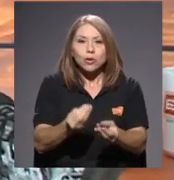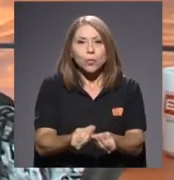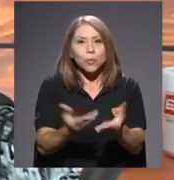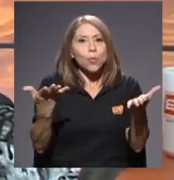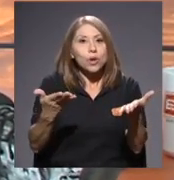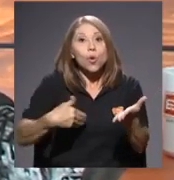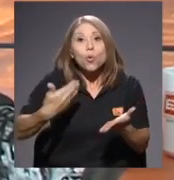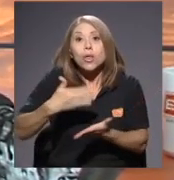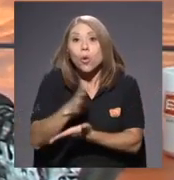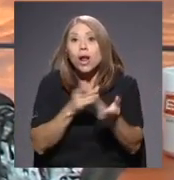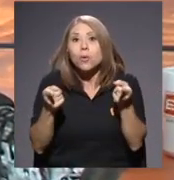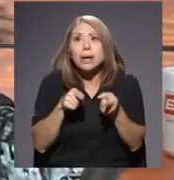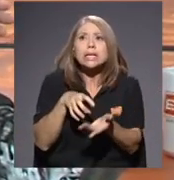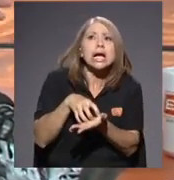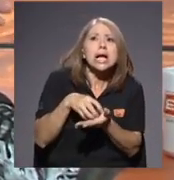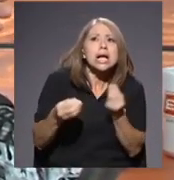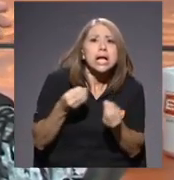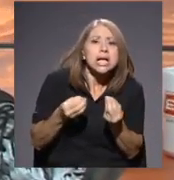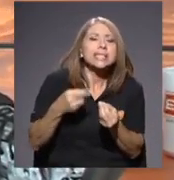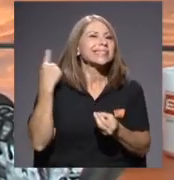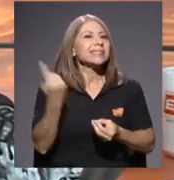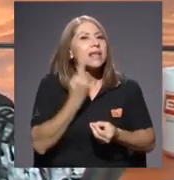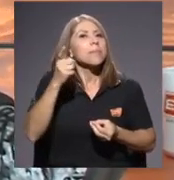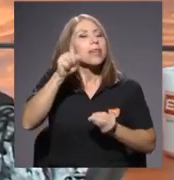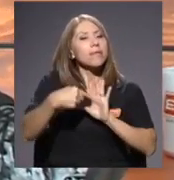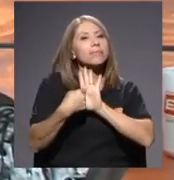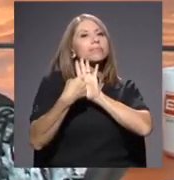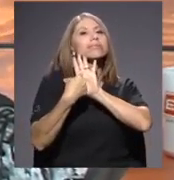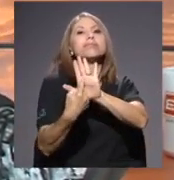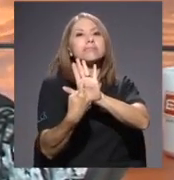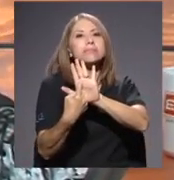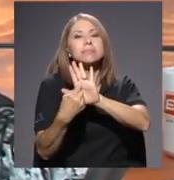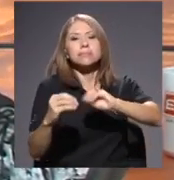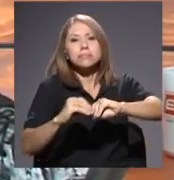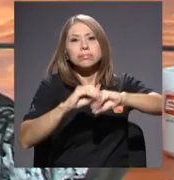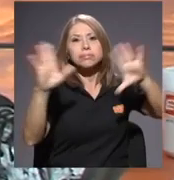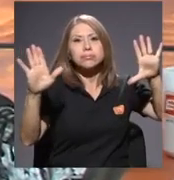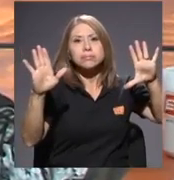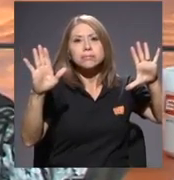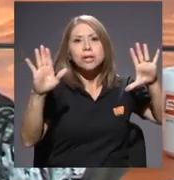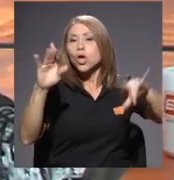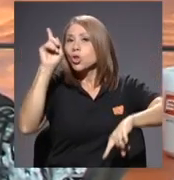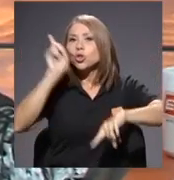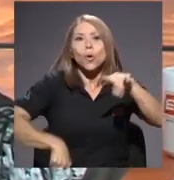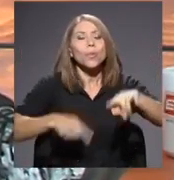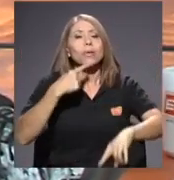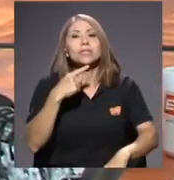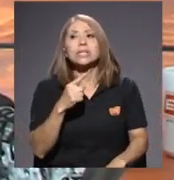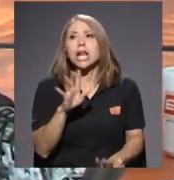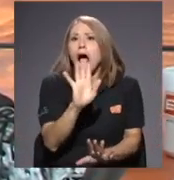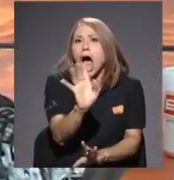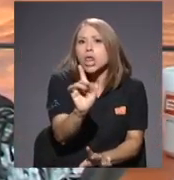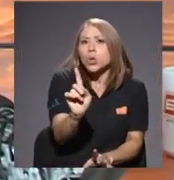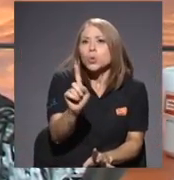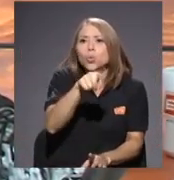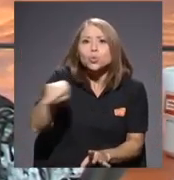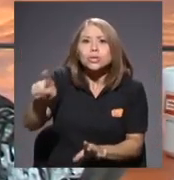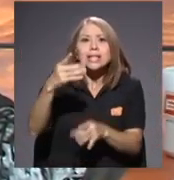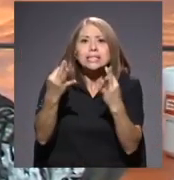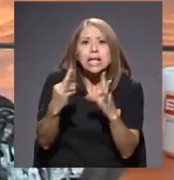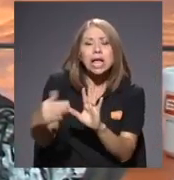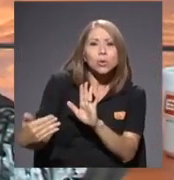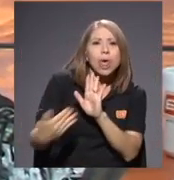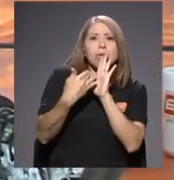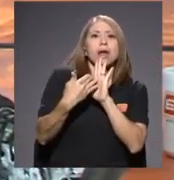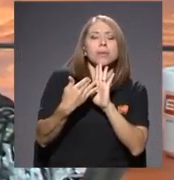cuestionamiento siempre tiene que ser de rendición de cuentas. Nunca tenemos que tener una actitud de decir, no, es que están tratando de dañarme. Tal vez sí, tal vez no,